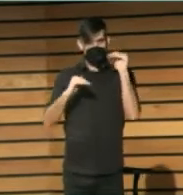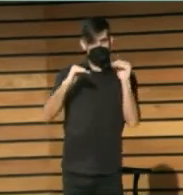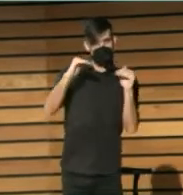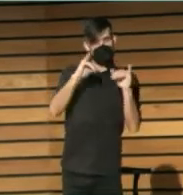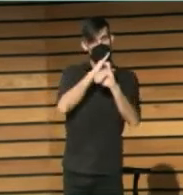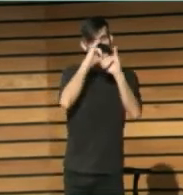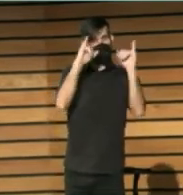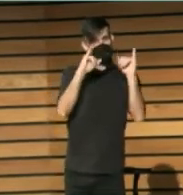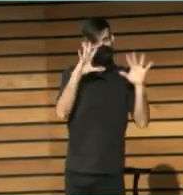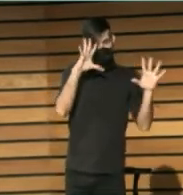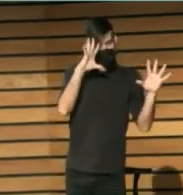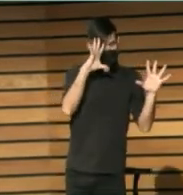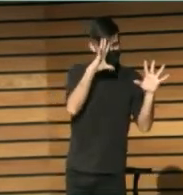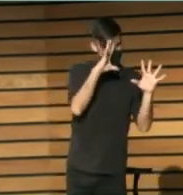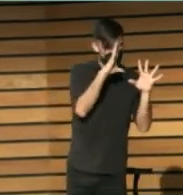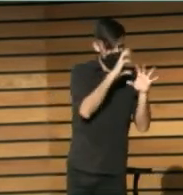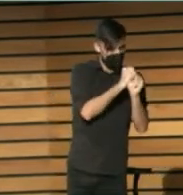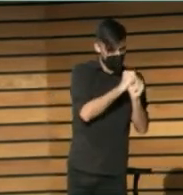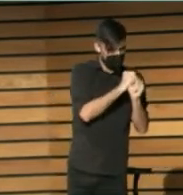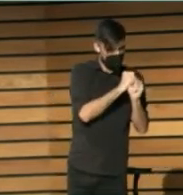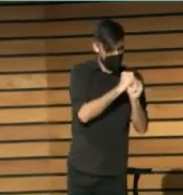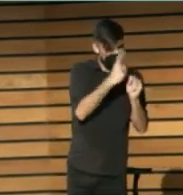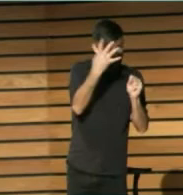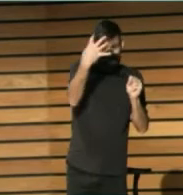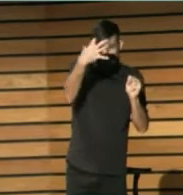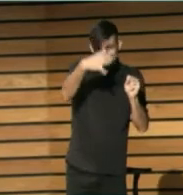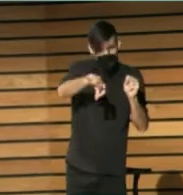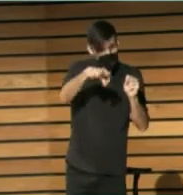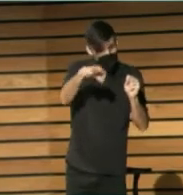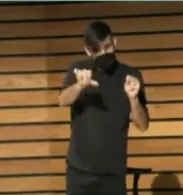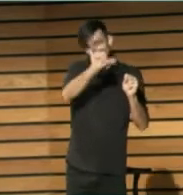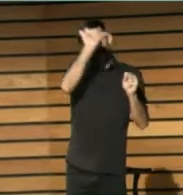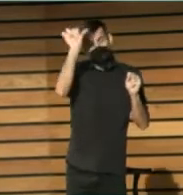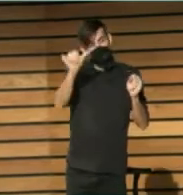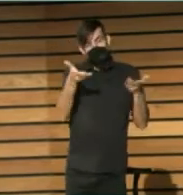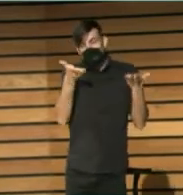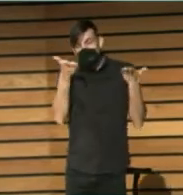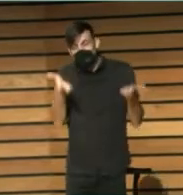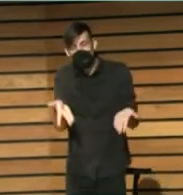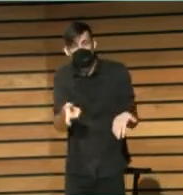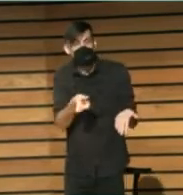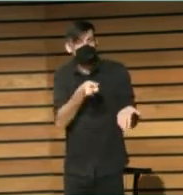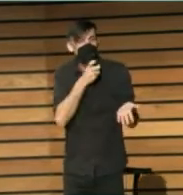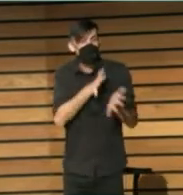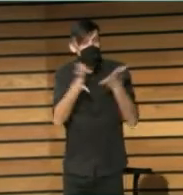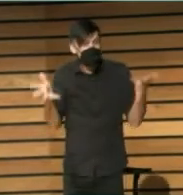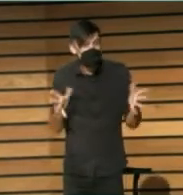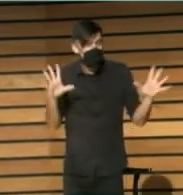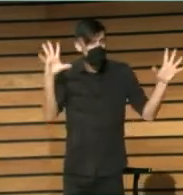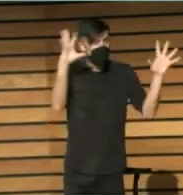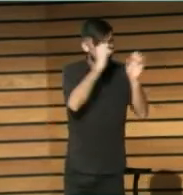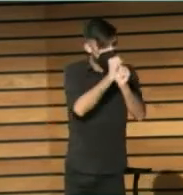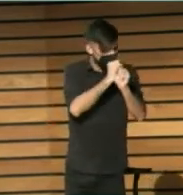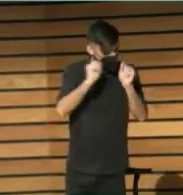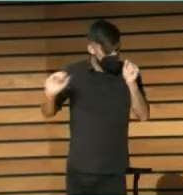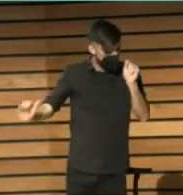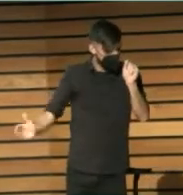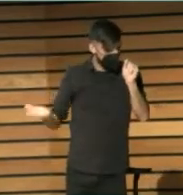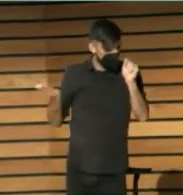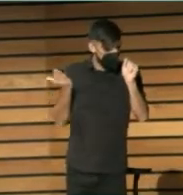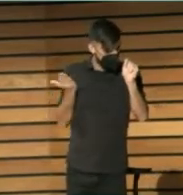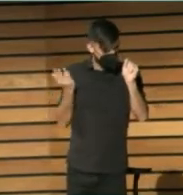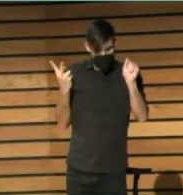felicidad, la única manera que se me ocurrió de alentarlos fue ponerlos a